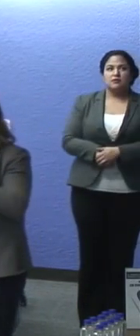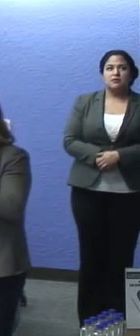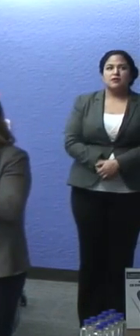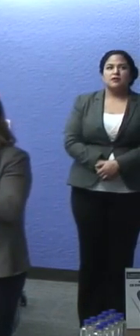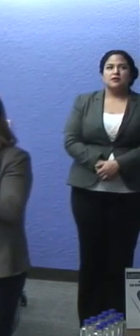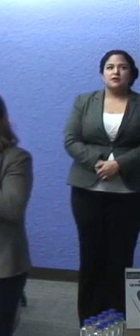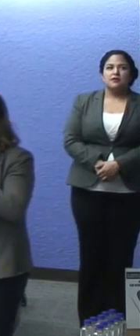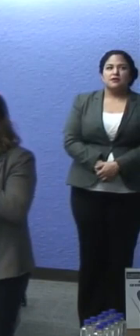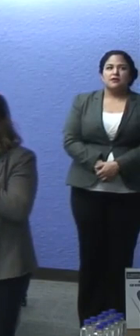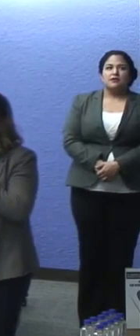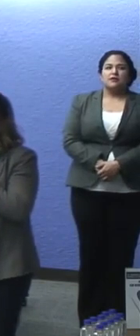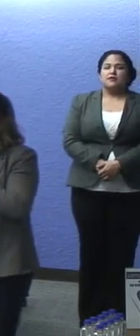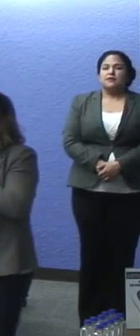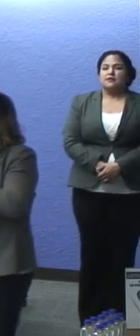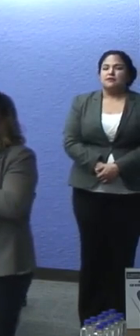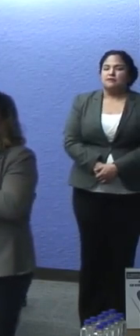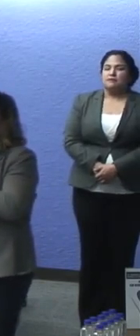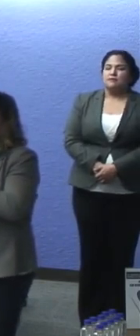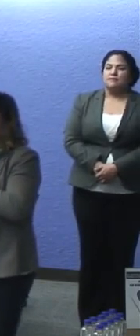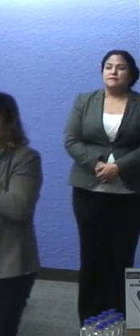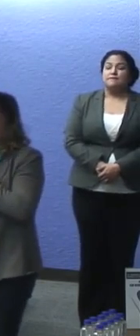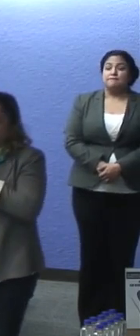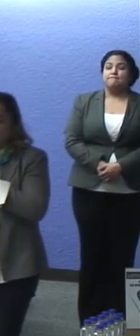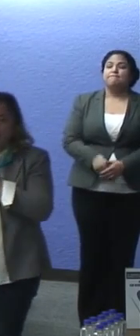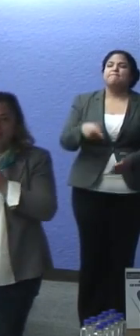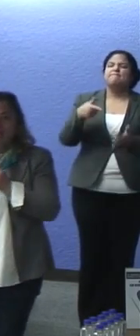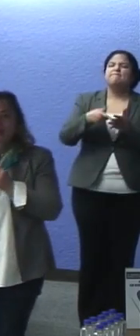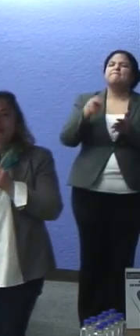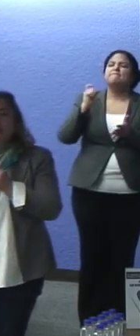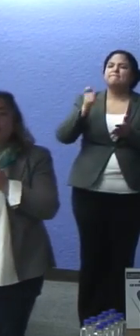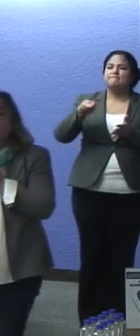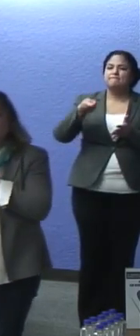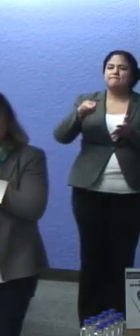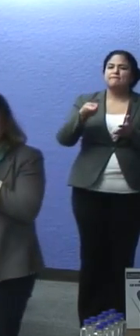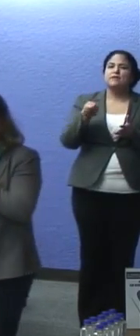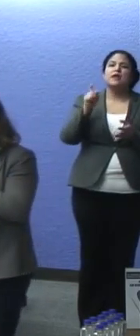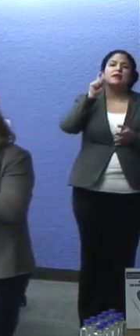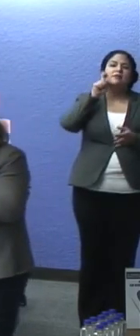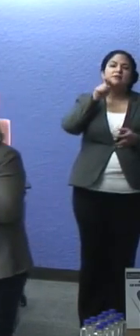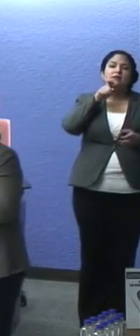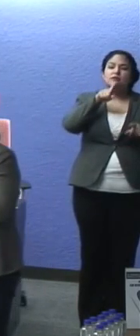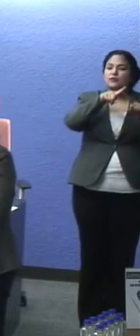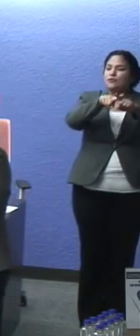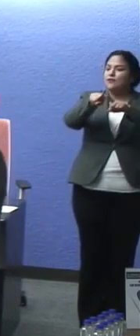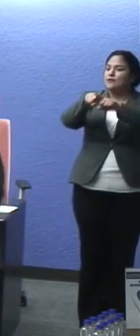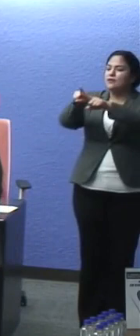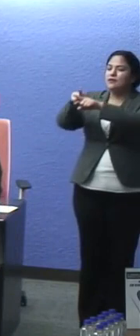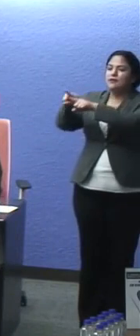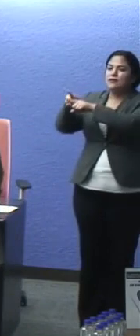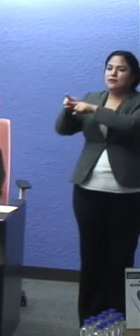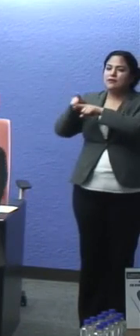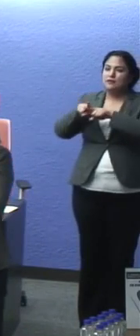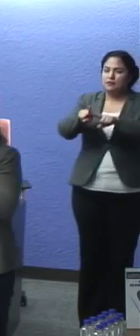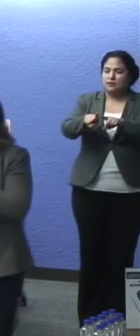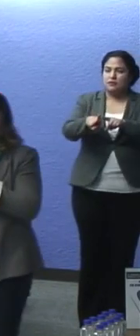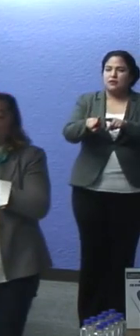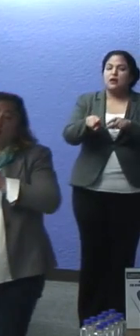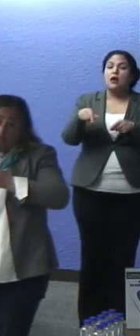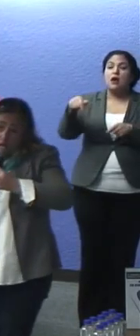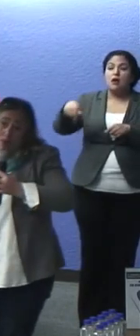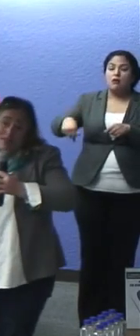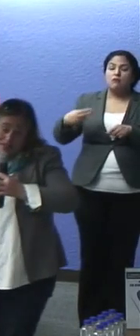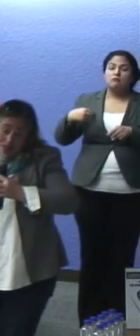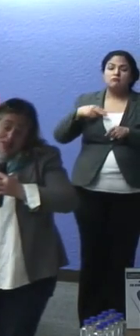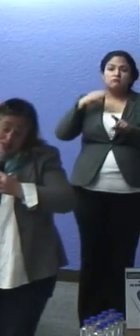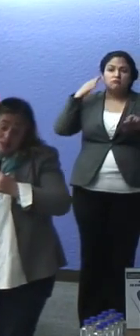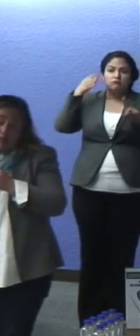trabajamos distintas diversidades, fue la diversidad sexogenérica. Este año nos comprometimos con trabajar lo